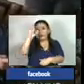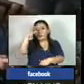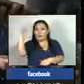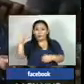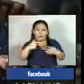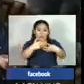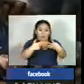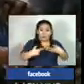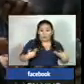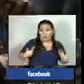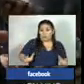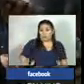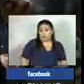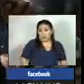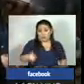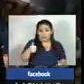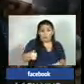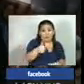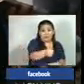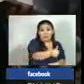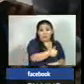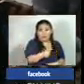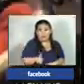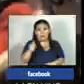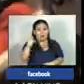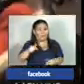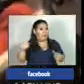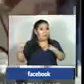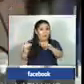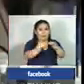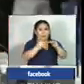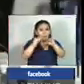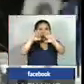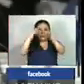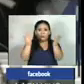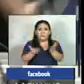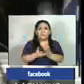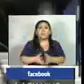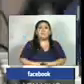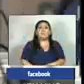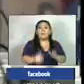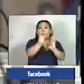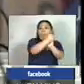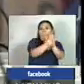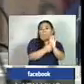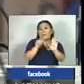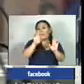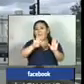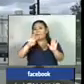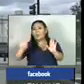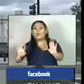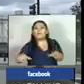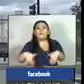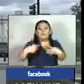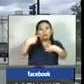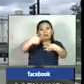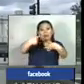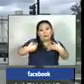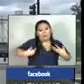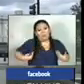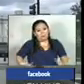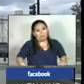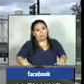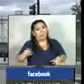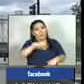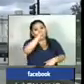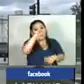humanos de cada ciudadano que son universales. El artículo 44 de la Convención Americana de Derechos Humanos faculta a